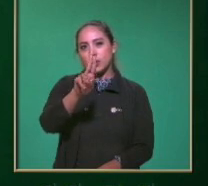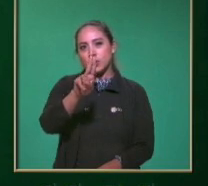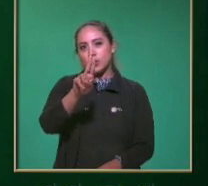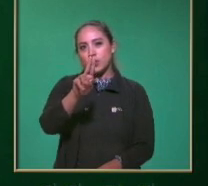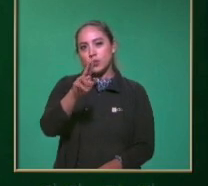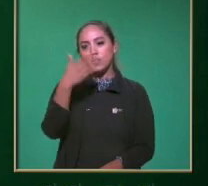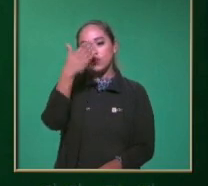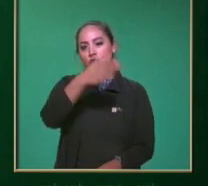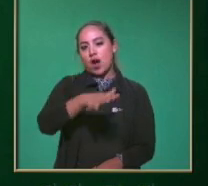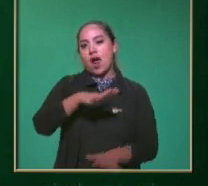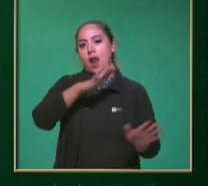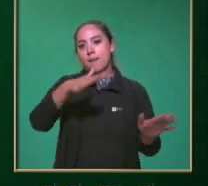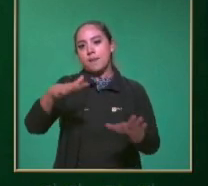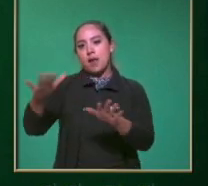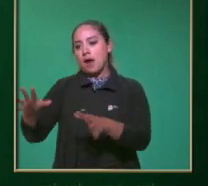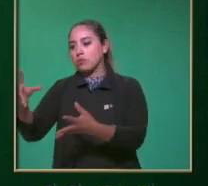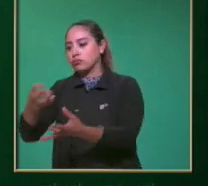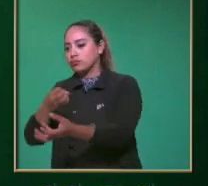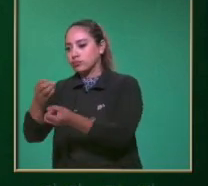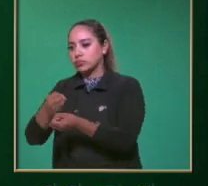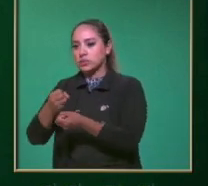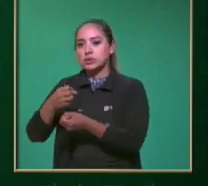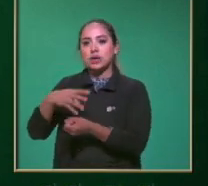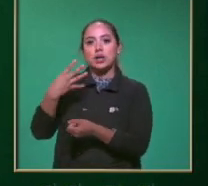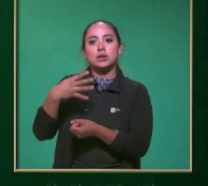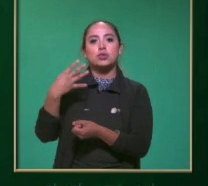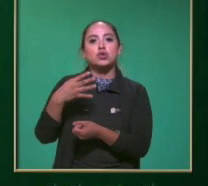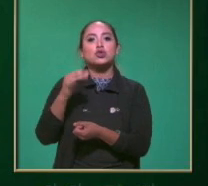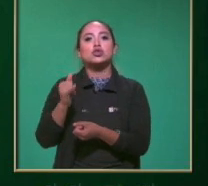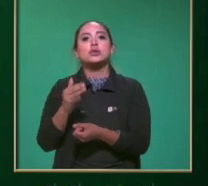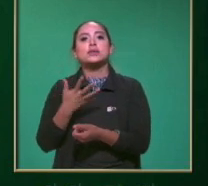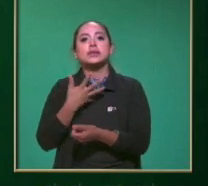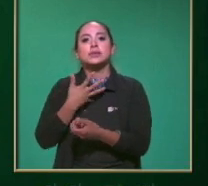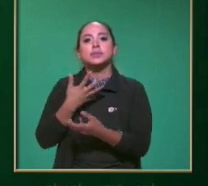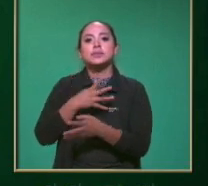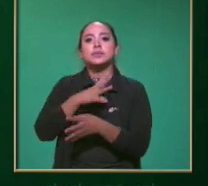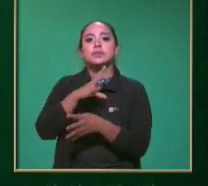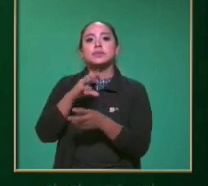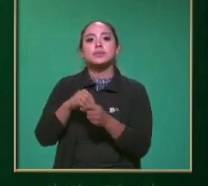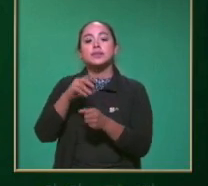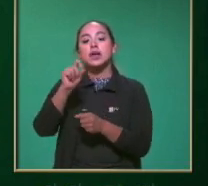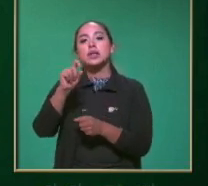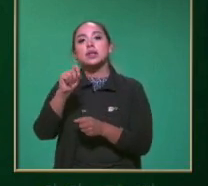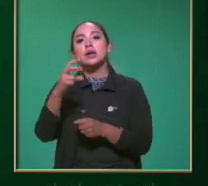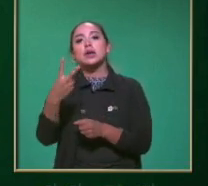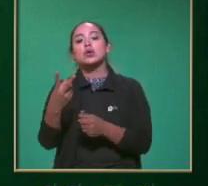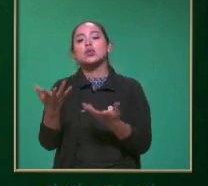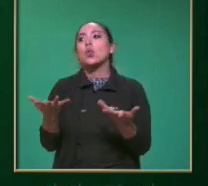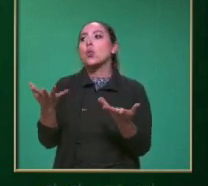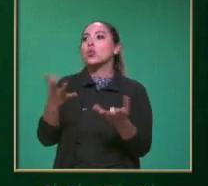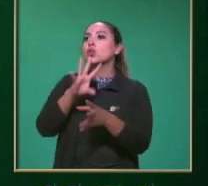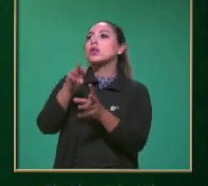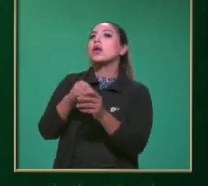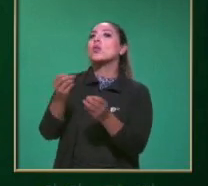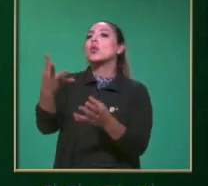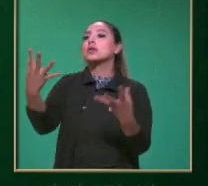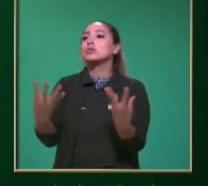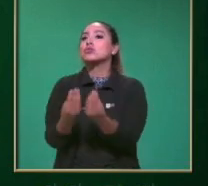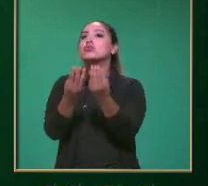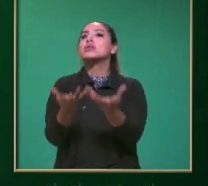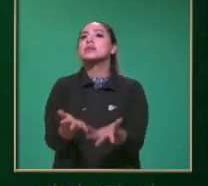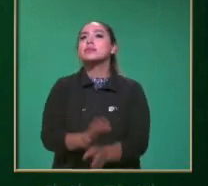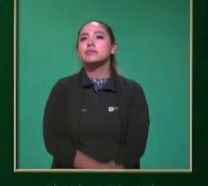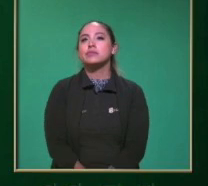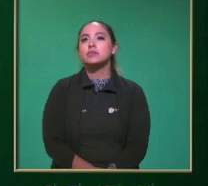conchas de mar y su hermana Marisela juntó 22. ¿Cuántas conchas de mar tienen en total? Híjole, si